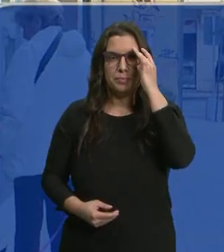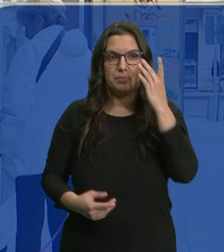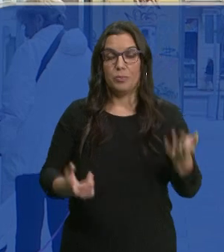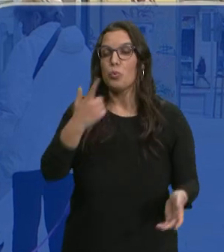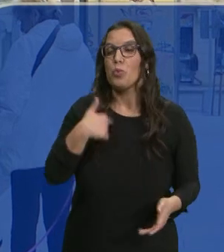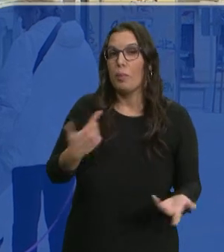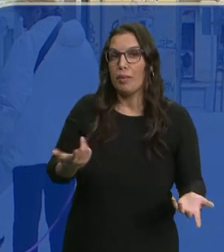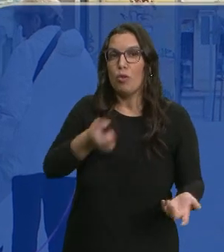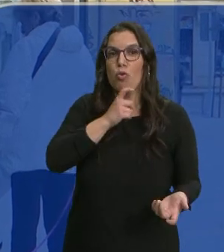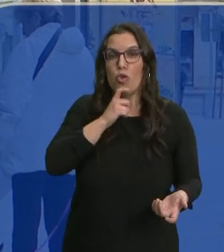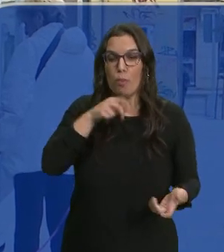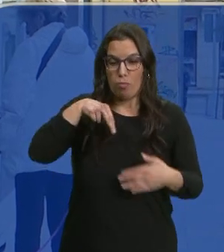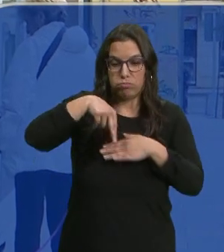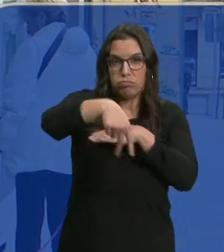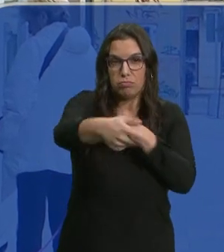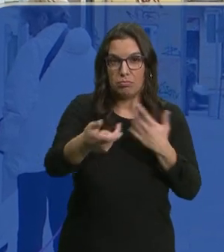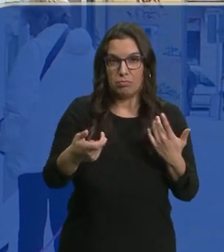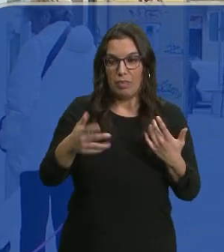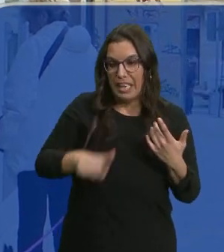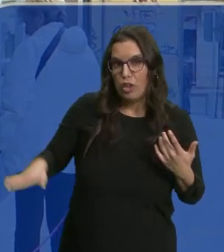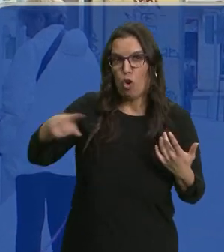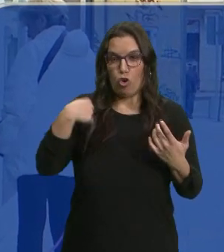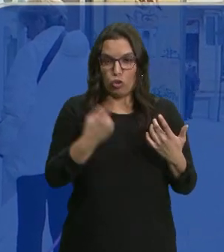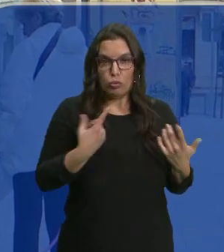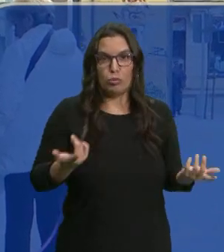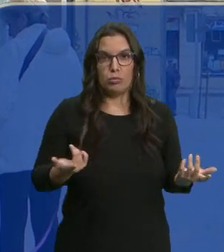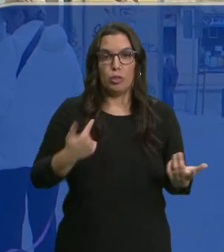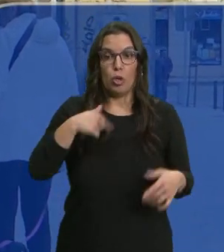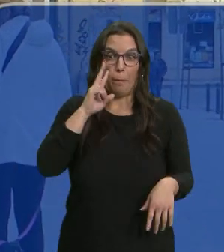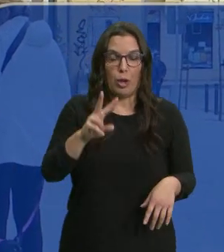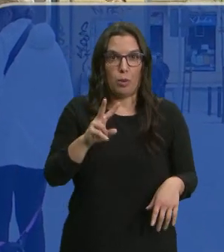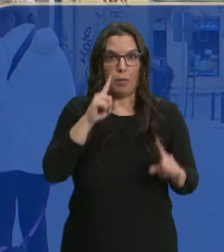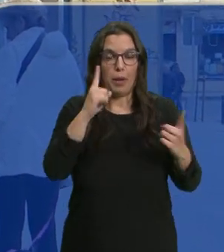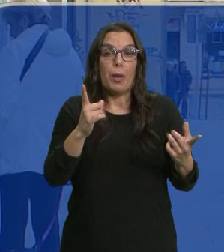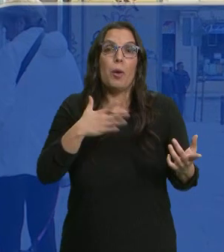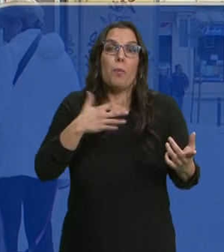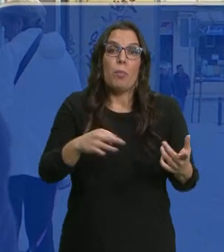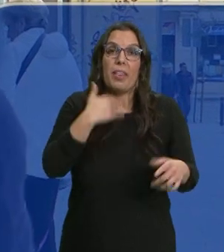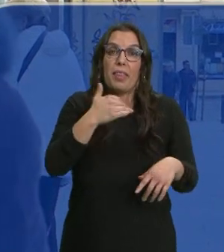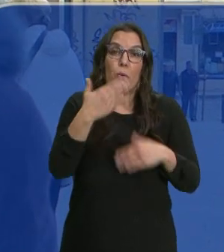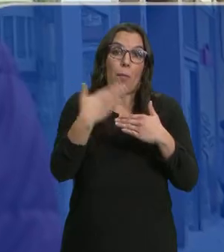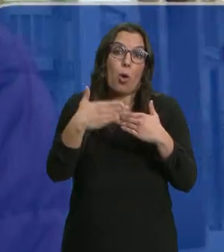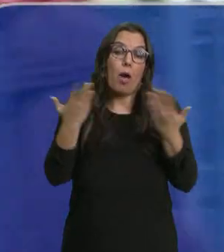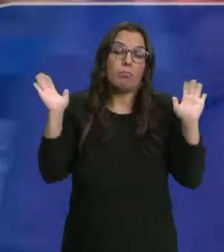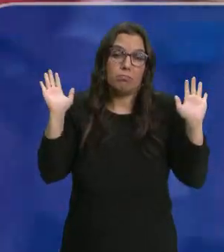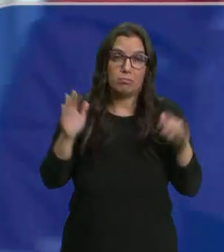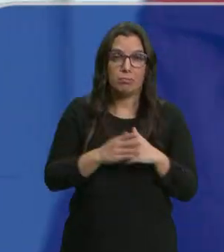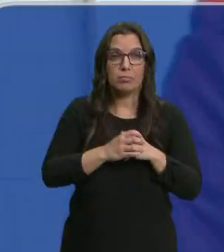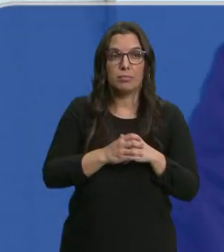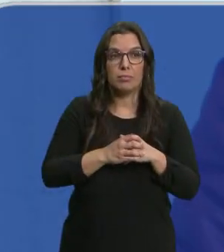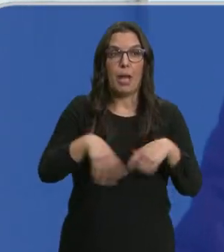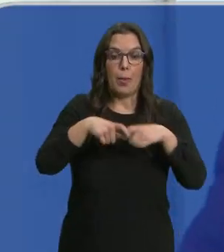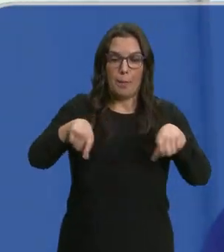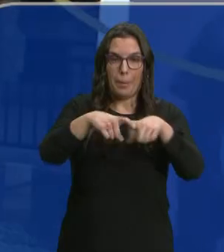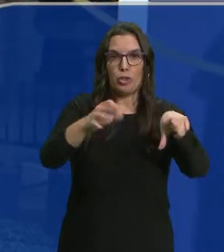Dime tú a mí cómo aquí pueden cruzar estos niños o cómo podemos cruzar nosotros. Yo lo primero que veo, pero bueno, a lo mejor en Zamora es lo que se lleva. El paso